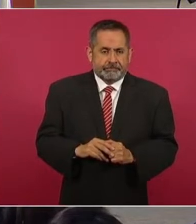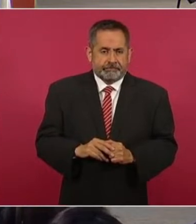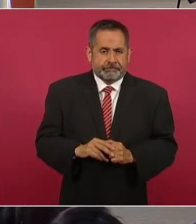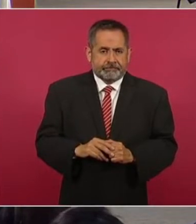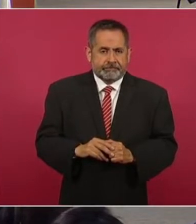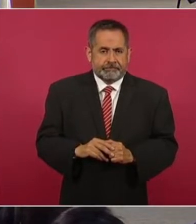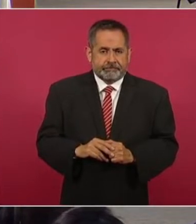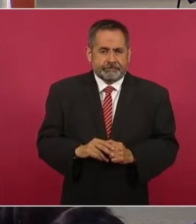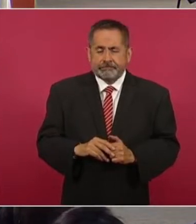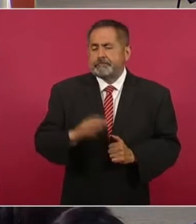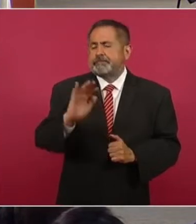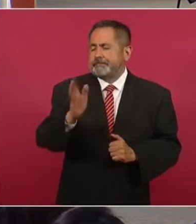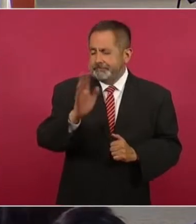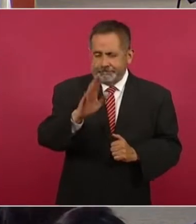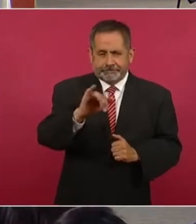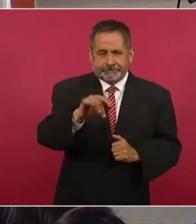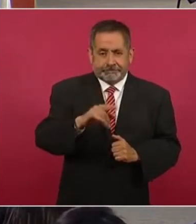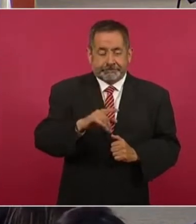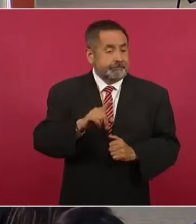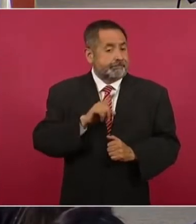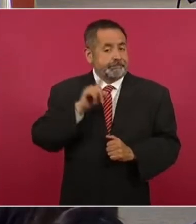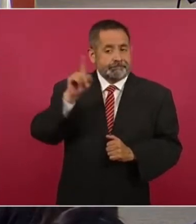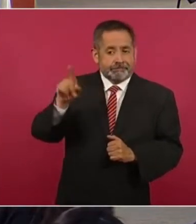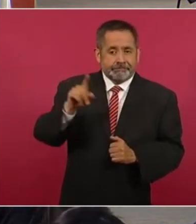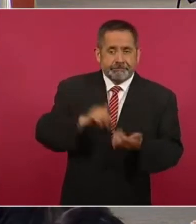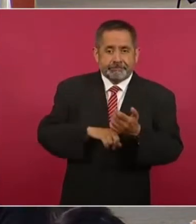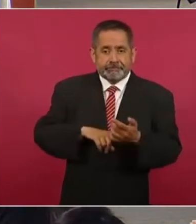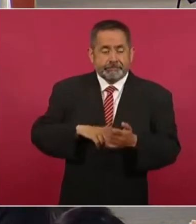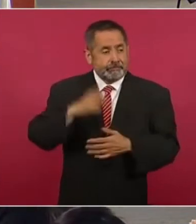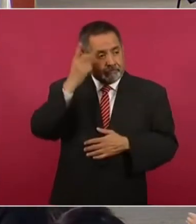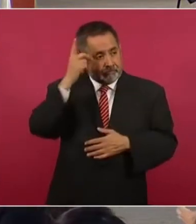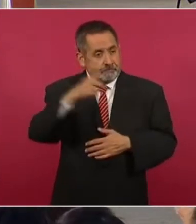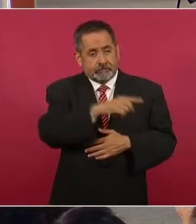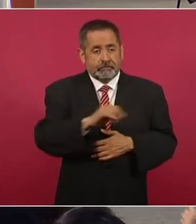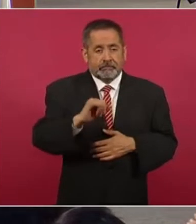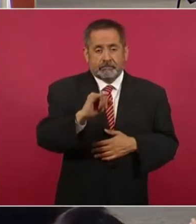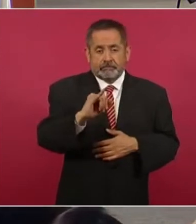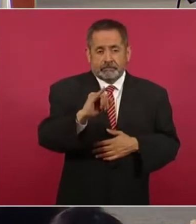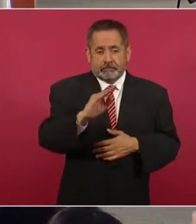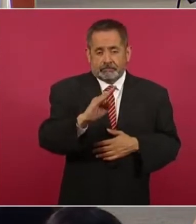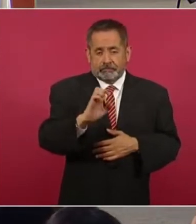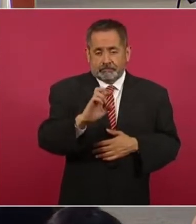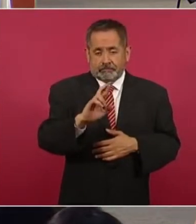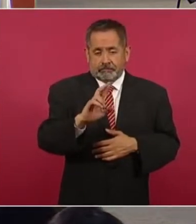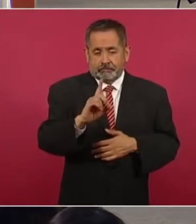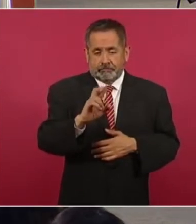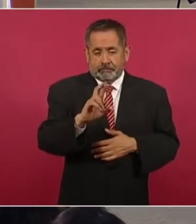Ah, sí. Allá el dueño de Iberdrola, el